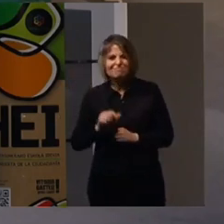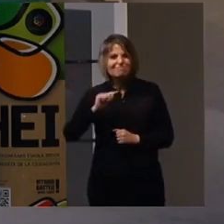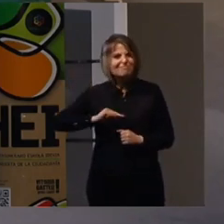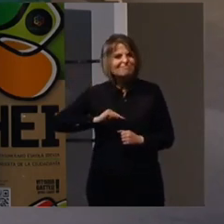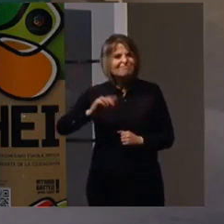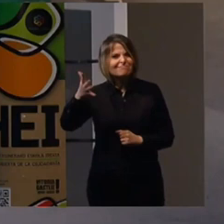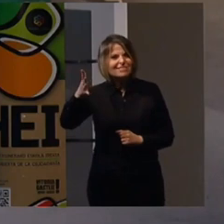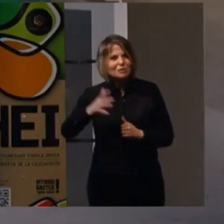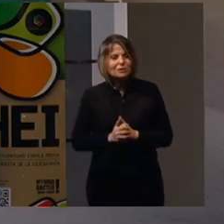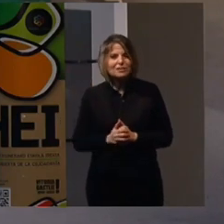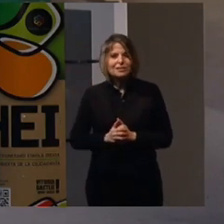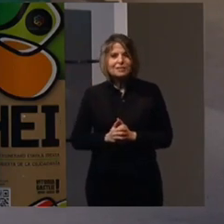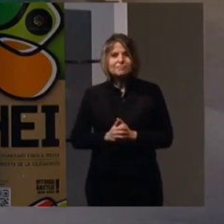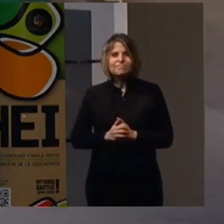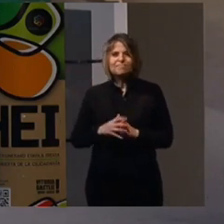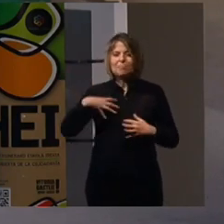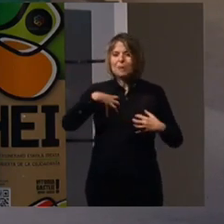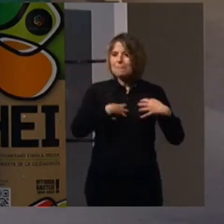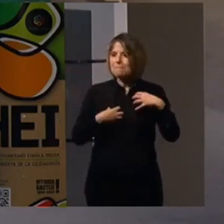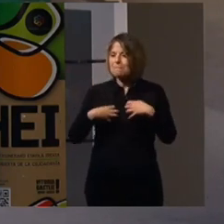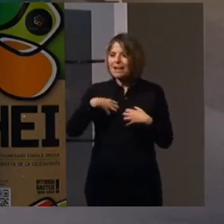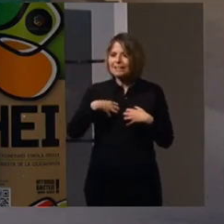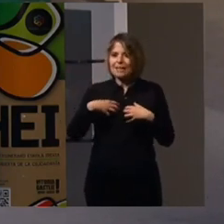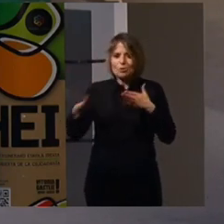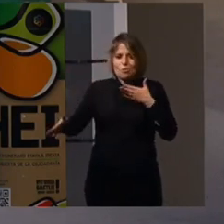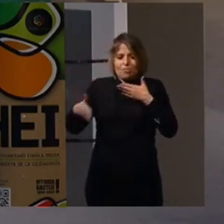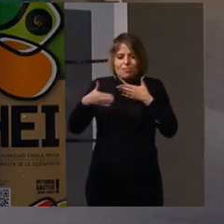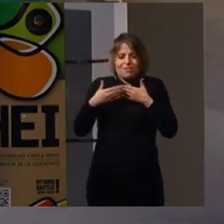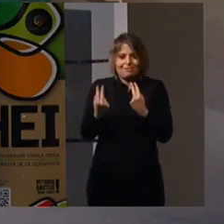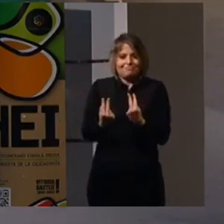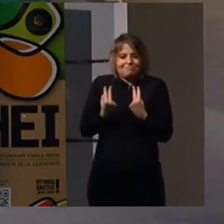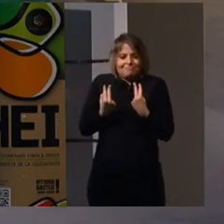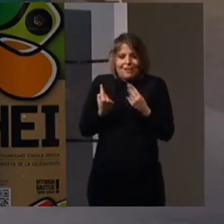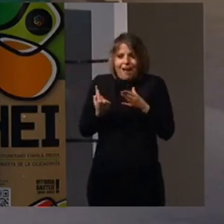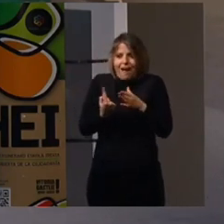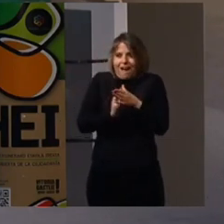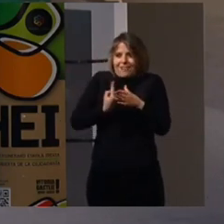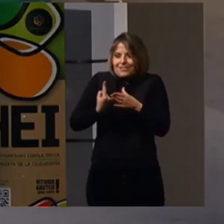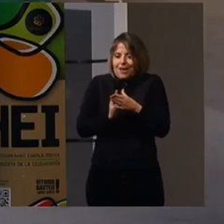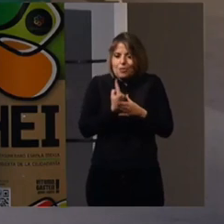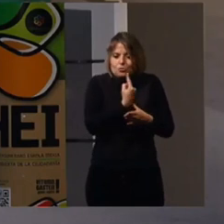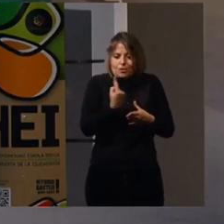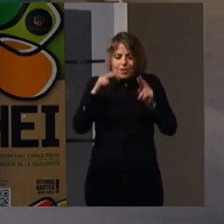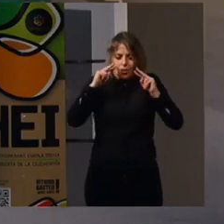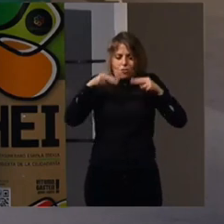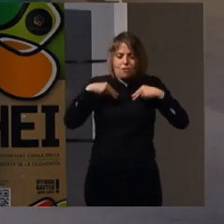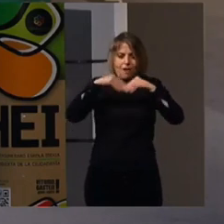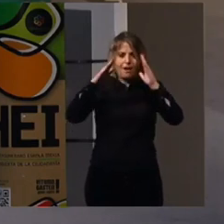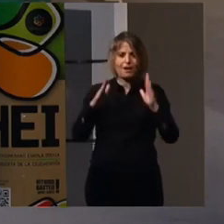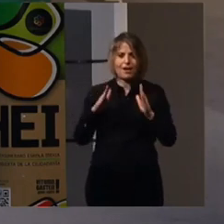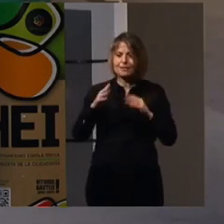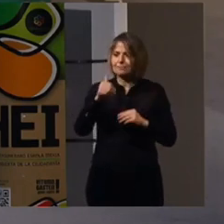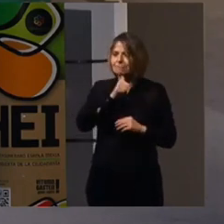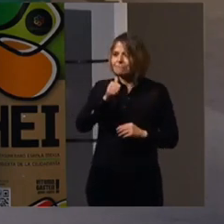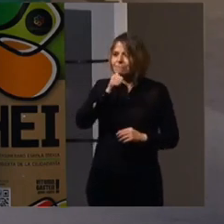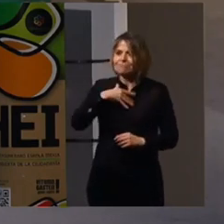Mal estamos. No estamos bien y además este malestar lo vivimos de puertas para adentro. Yo diría que aislados, aisladas, ¿no? Cada uno en nuestra casa, como